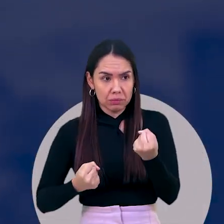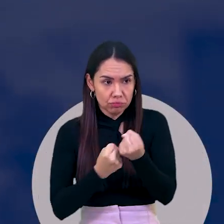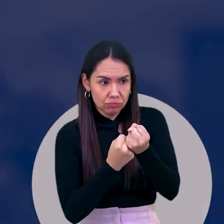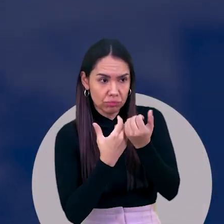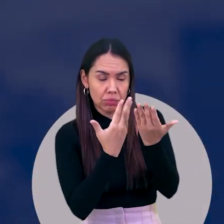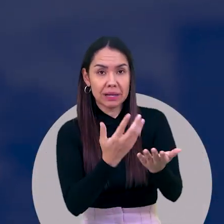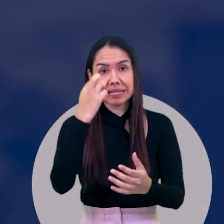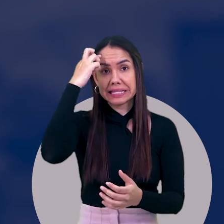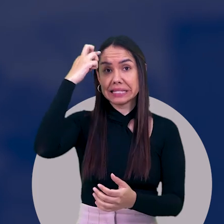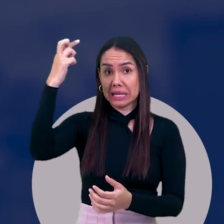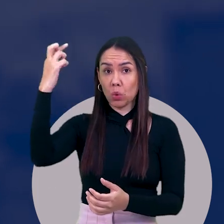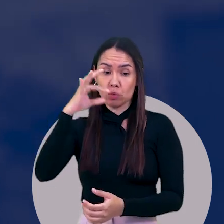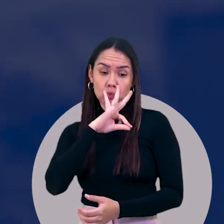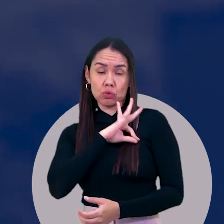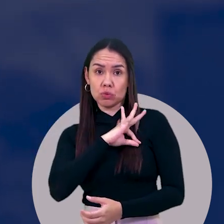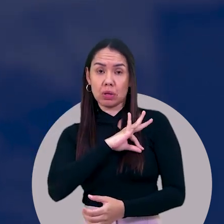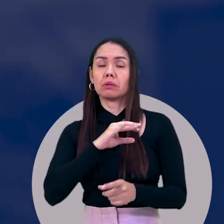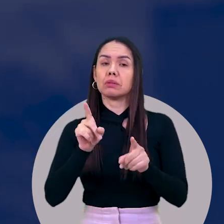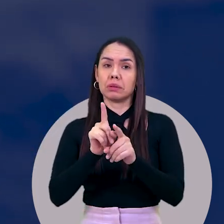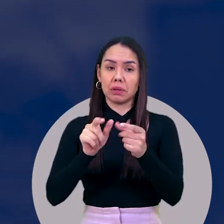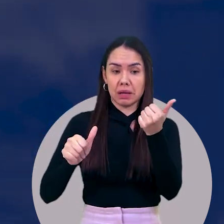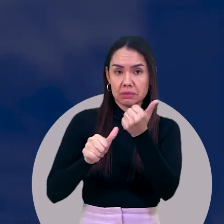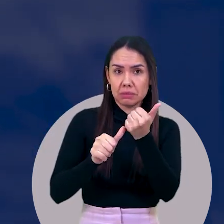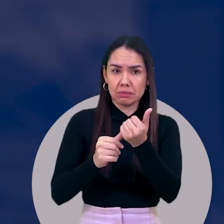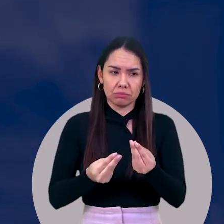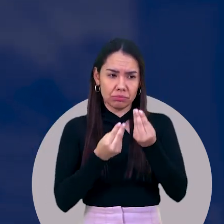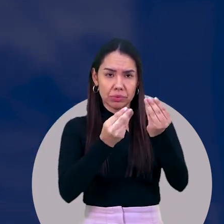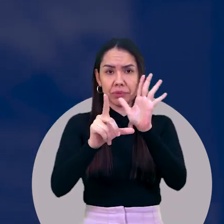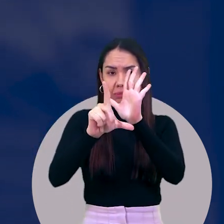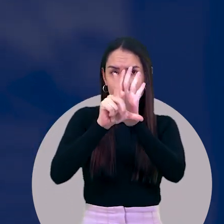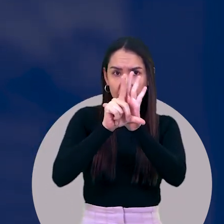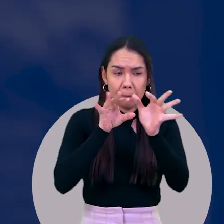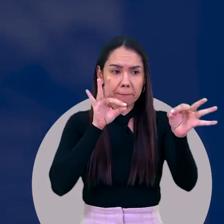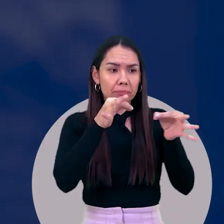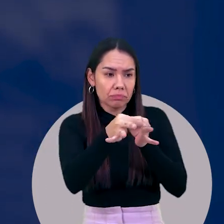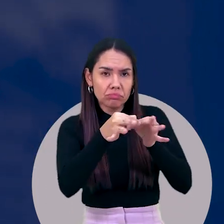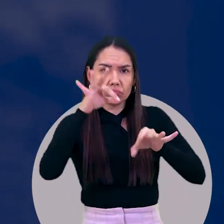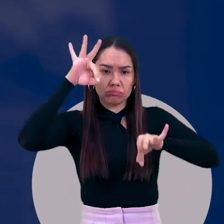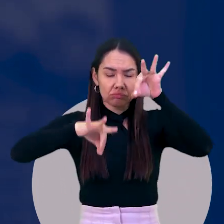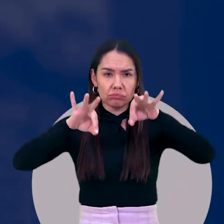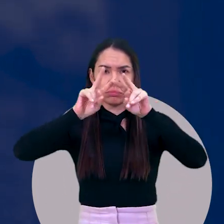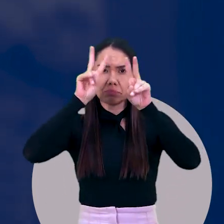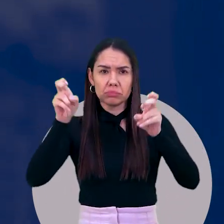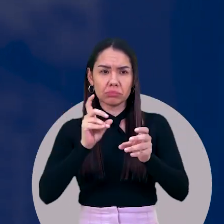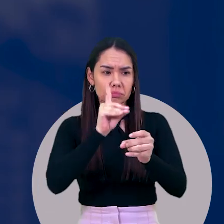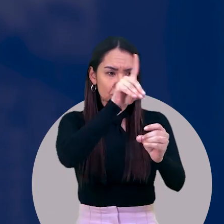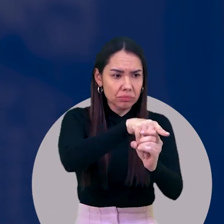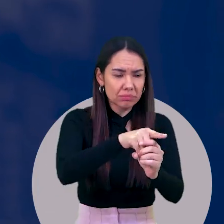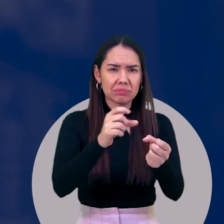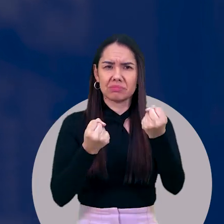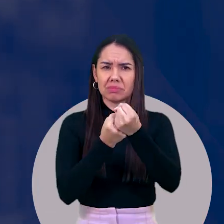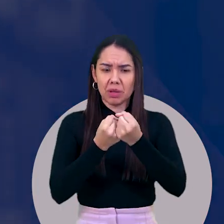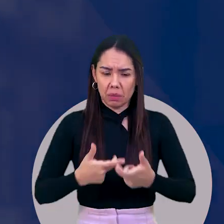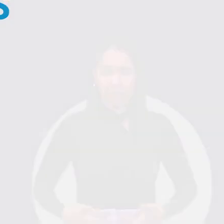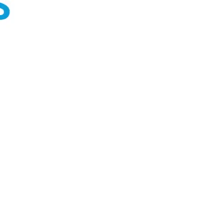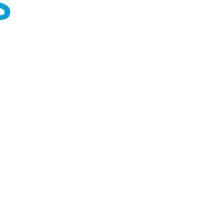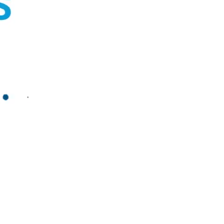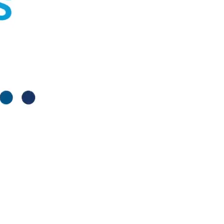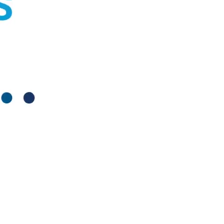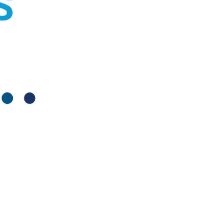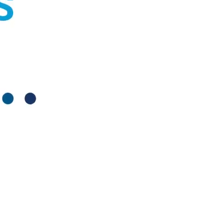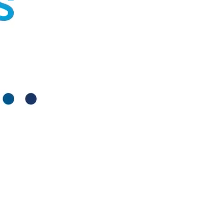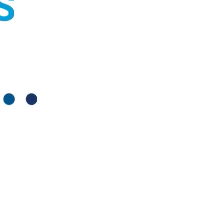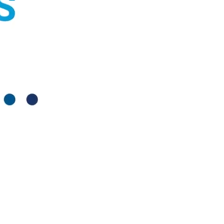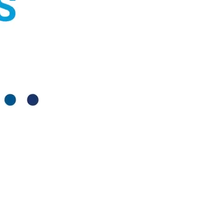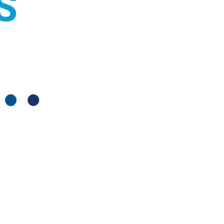y psicosocial, asistencia legal, distribución de kits, apoyo para medios de vida y transferencias monetarias.